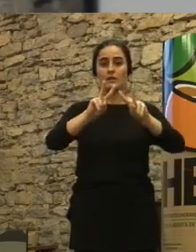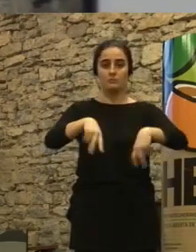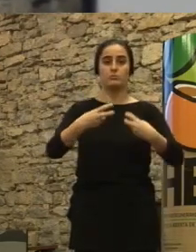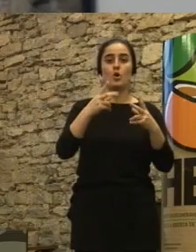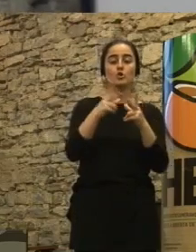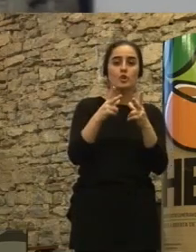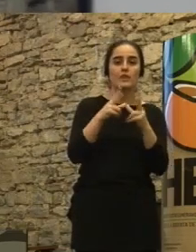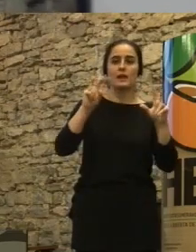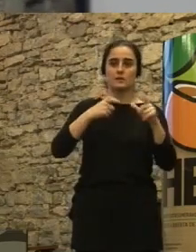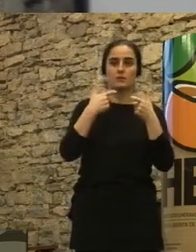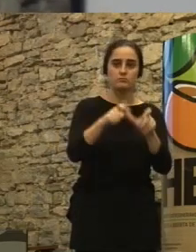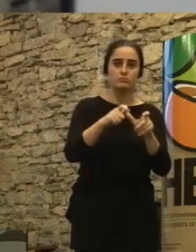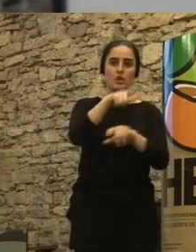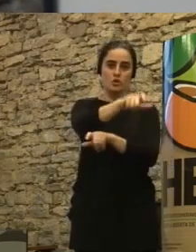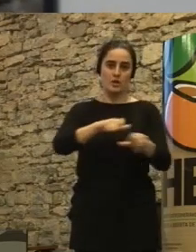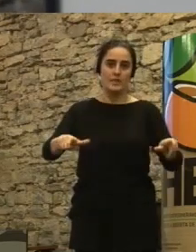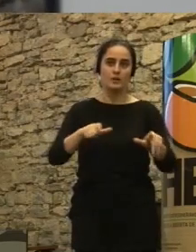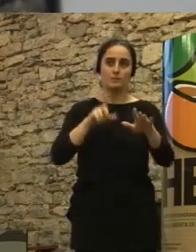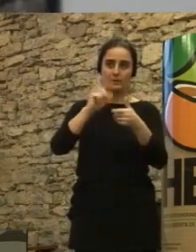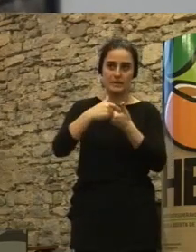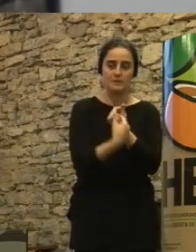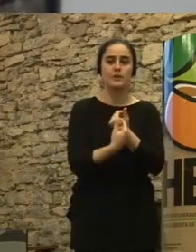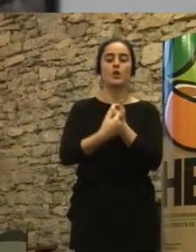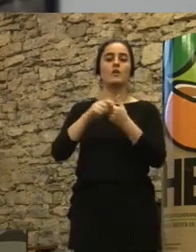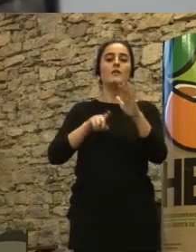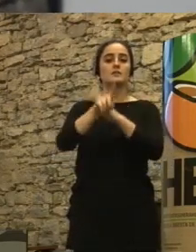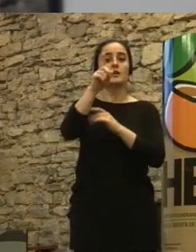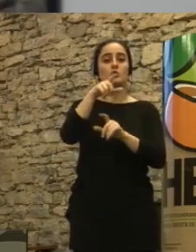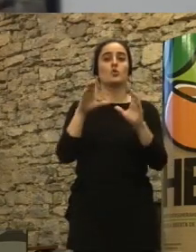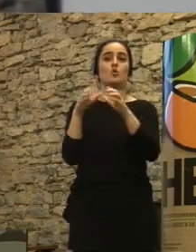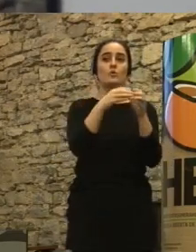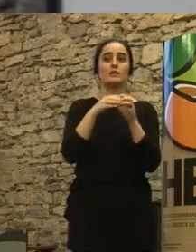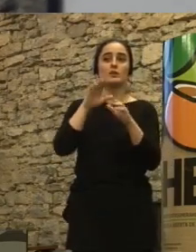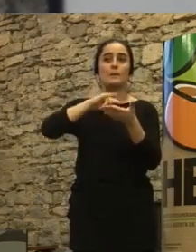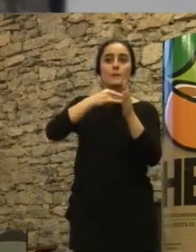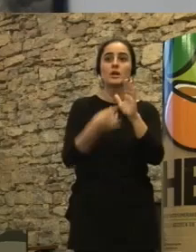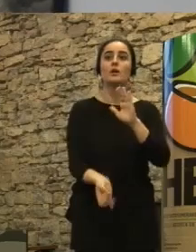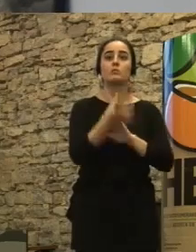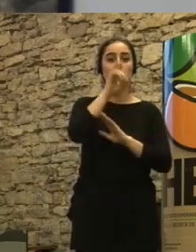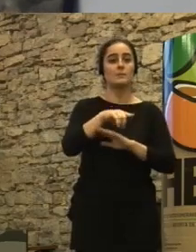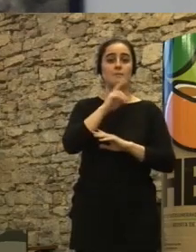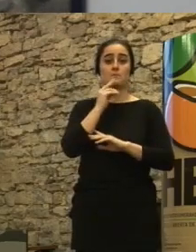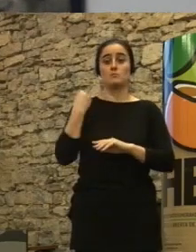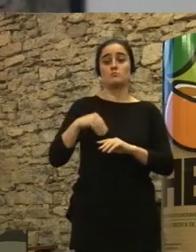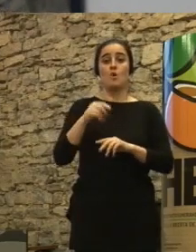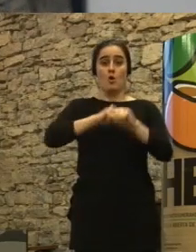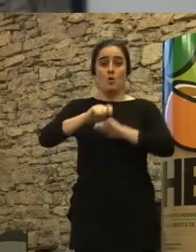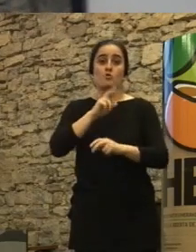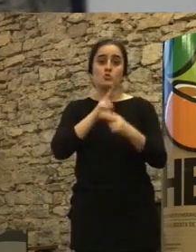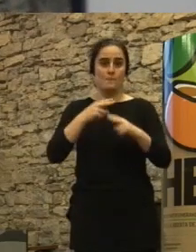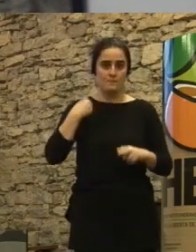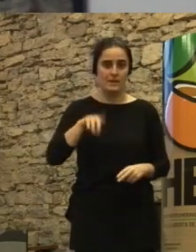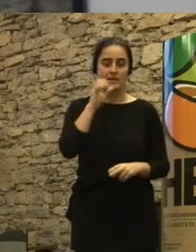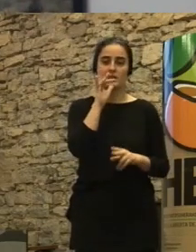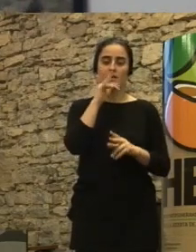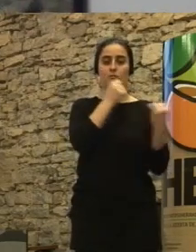ciudadanos, participación, desarrollo comunitario, creó el proyecto, creó una asociación que lleva el mismo nombre y ahora mismo también trabaja bueno, con instituciones